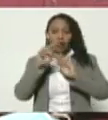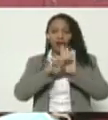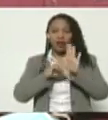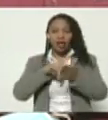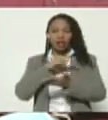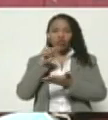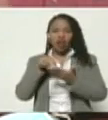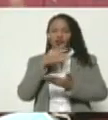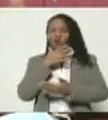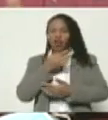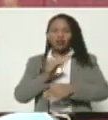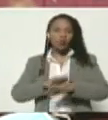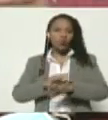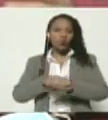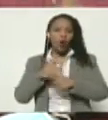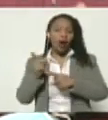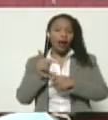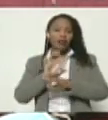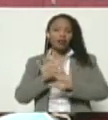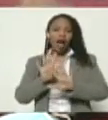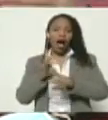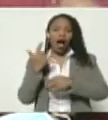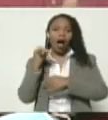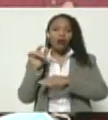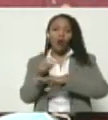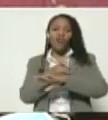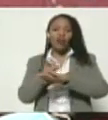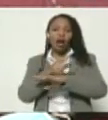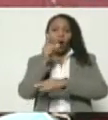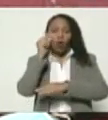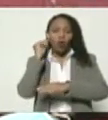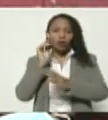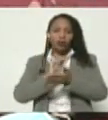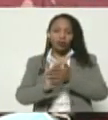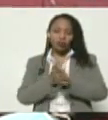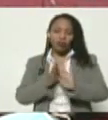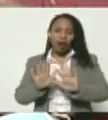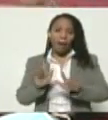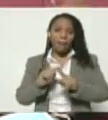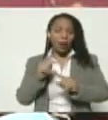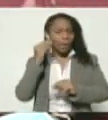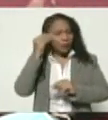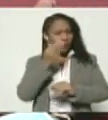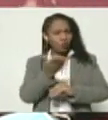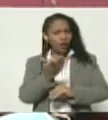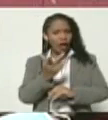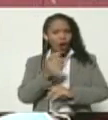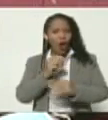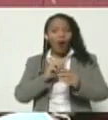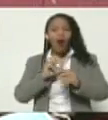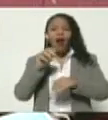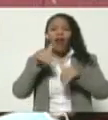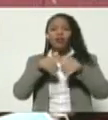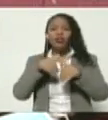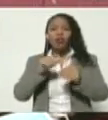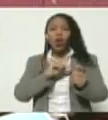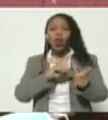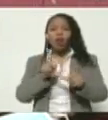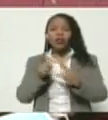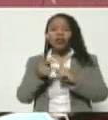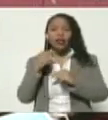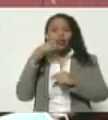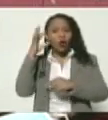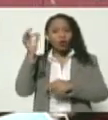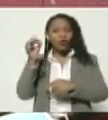pasar, porque ya tenemos gobernadores y gobernadoras, pero imagínense los votos listas de los consejos